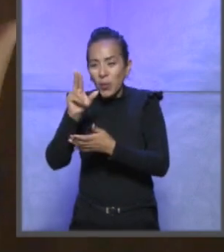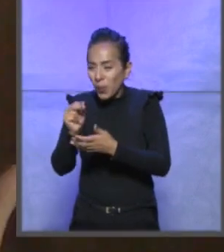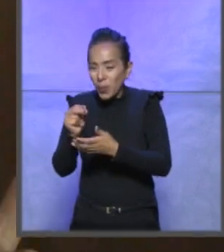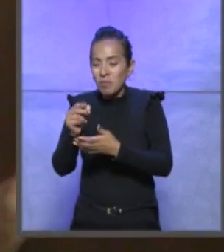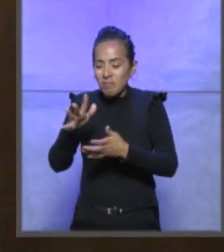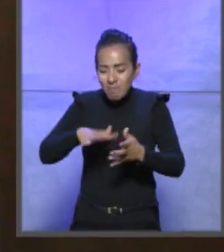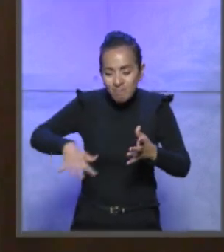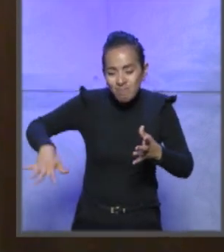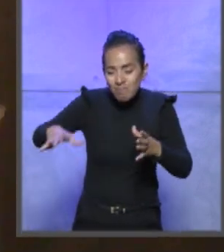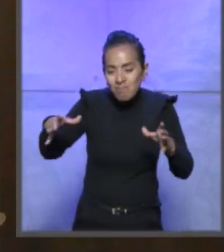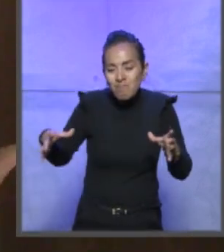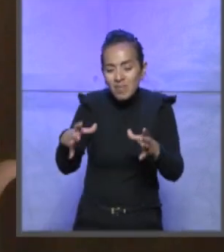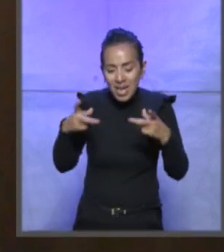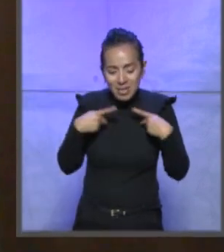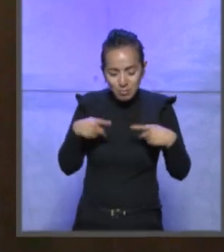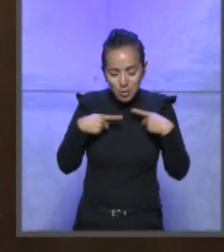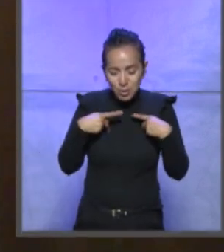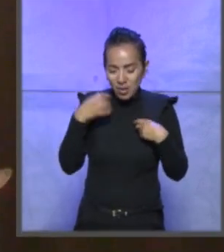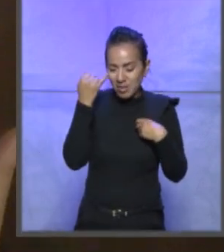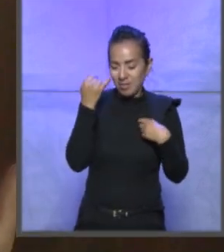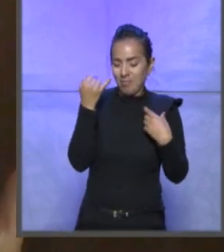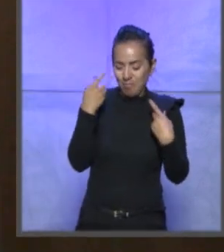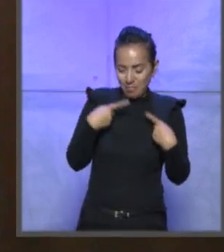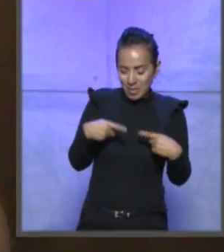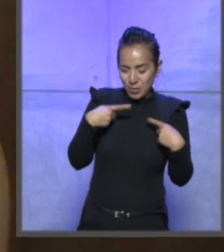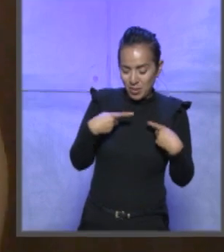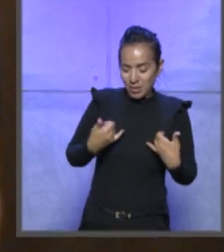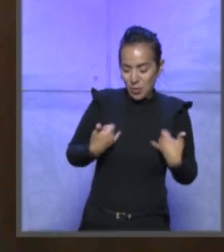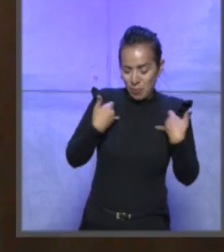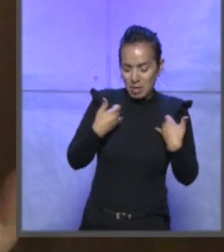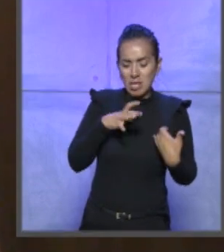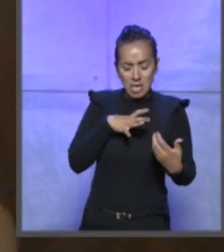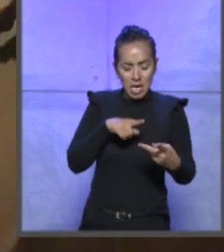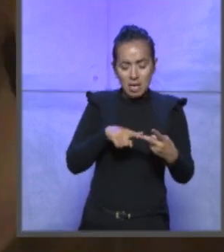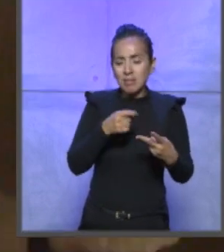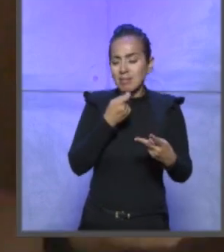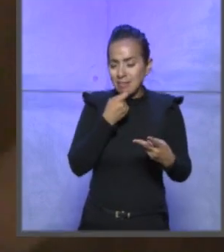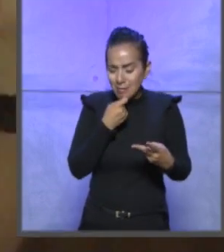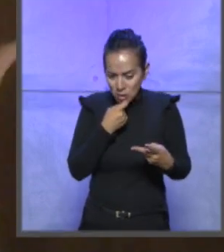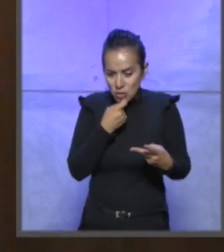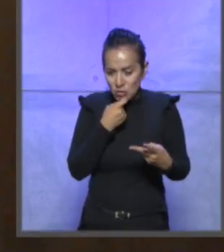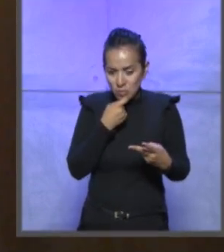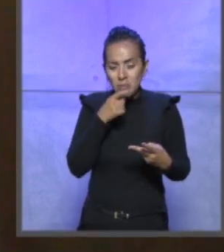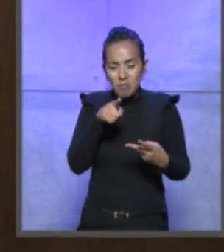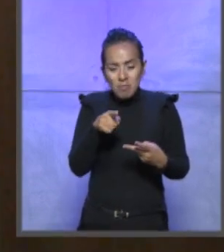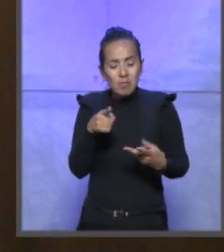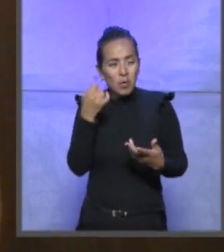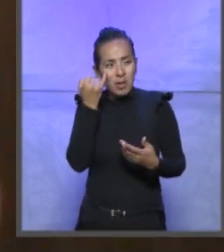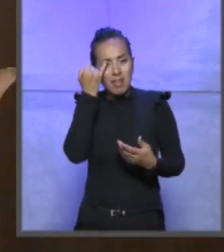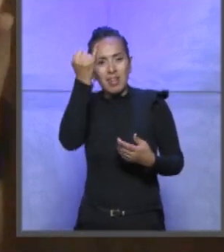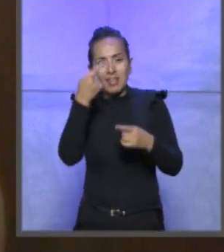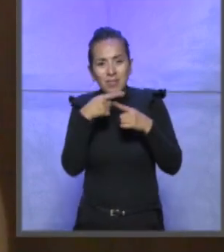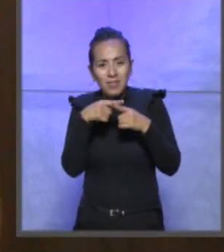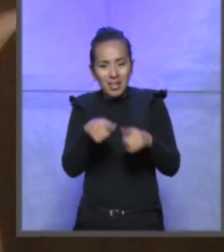también de jóvenes y de niños con ideas diferentes y con necesidades diferentes y, como bien mencionaba la consejera,